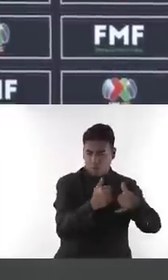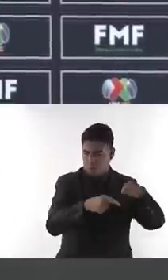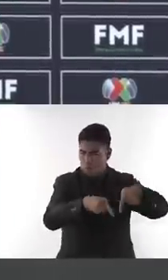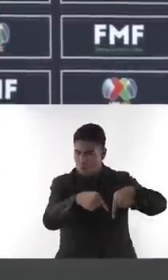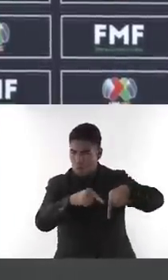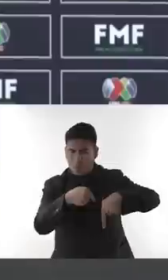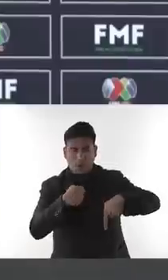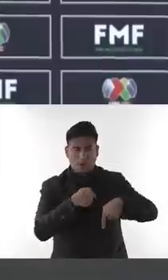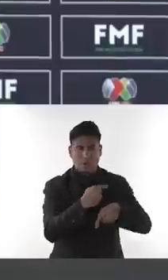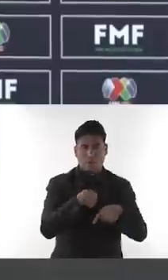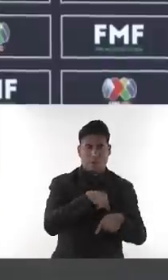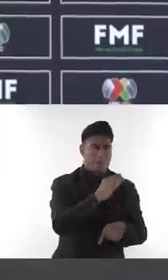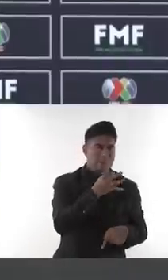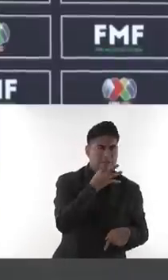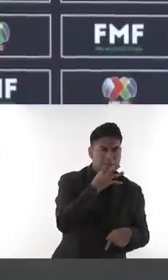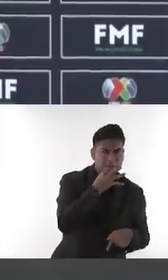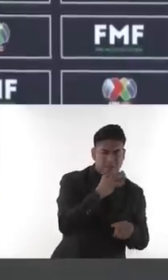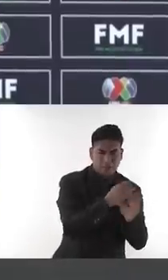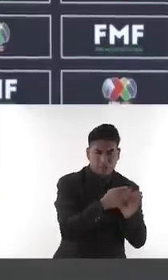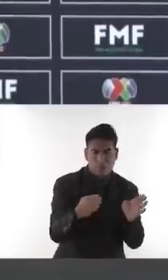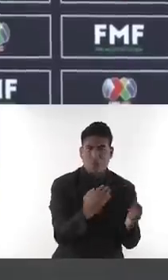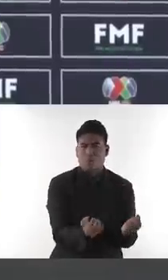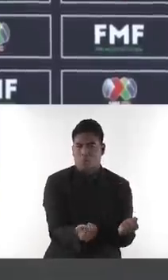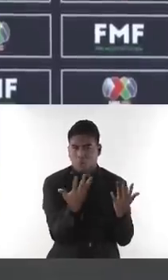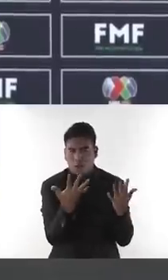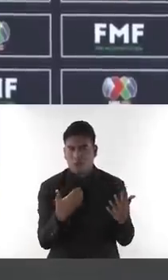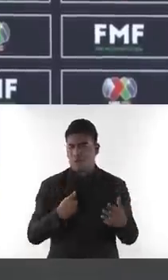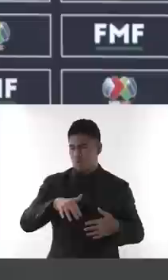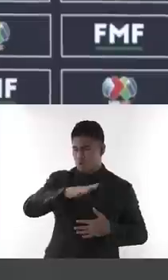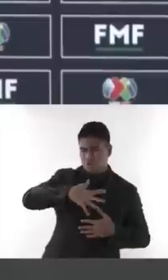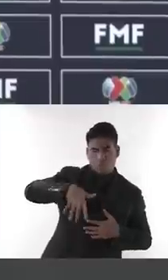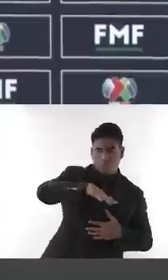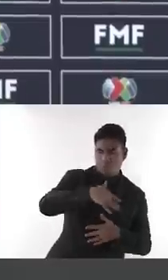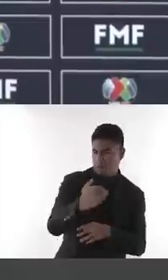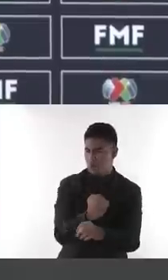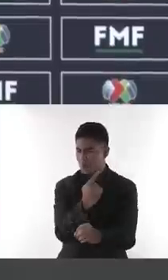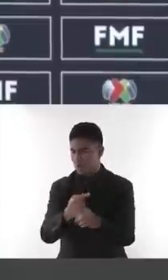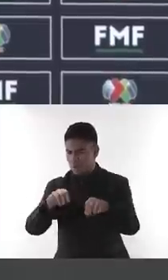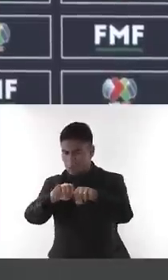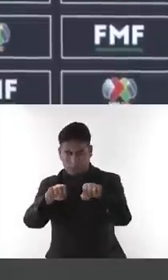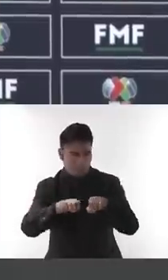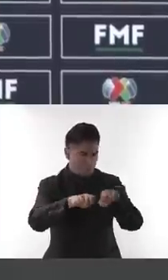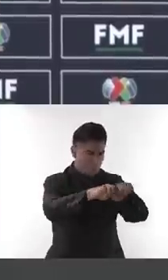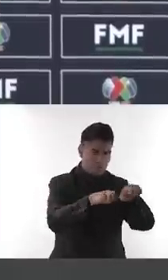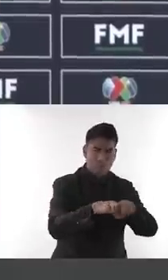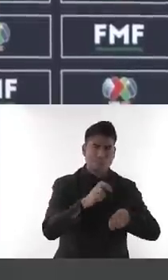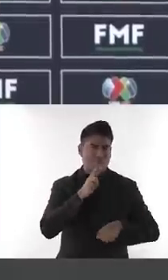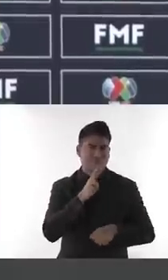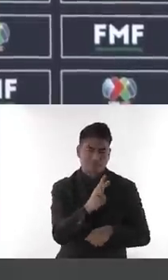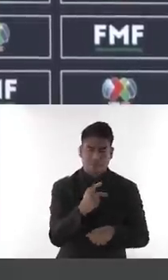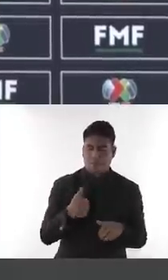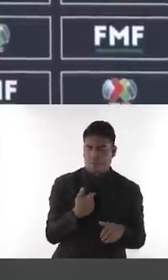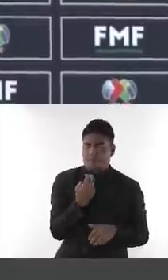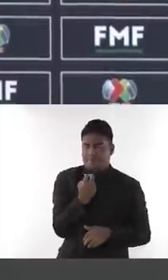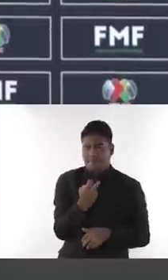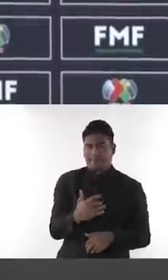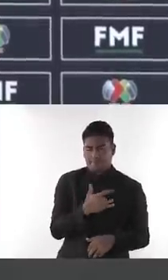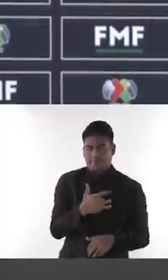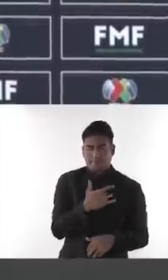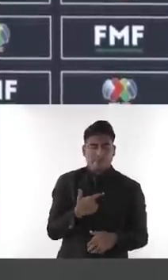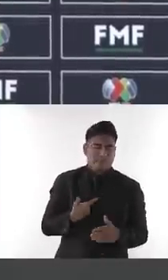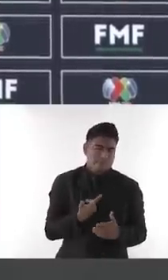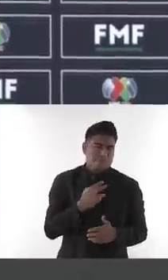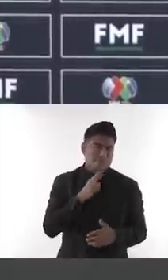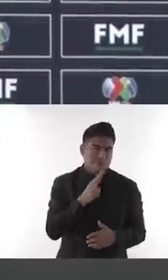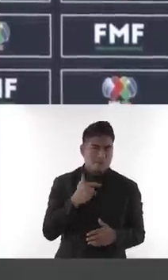buscando en los mejores equipos, esa fue siempre una preocupación, una ocupación del señor Martino.